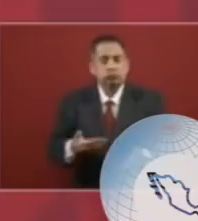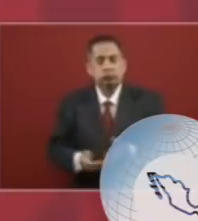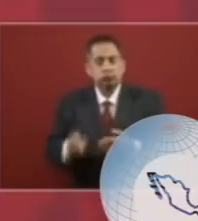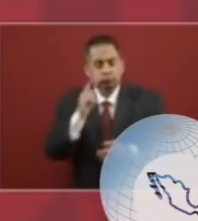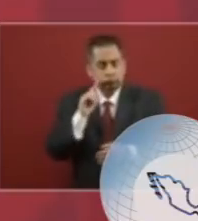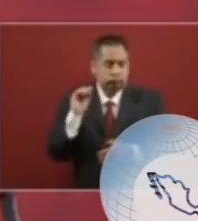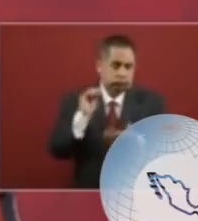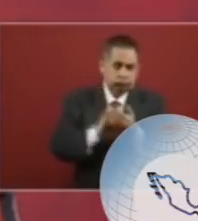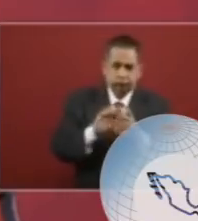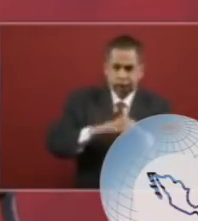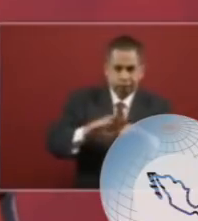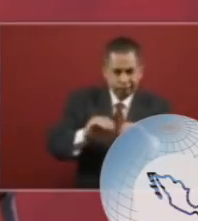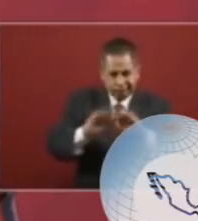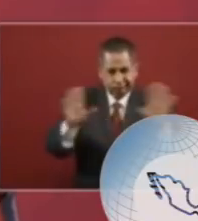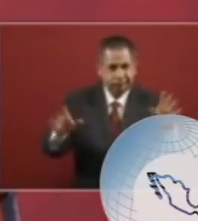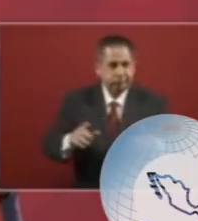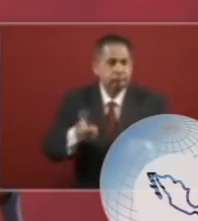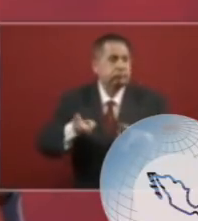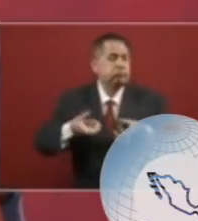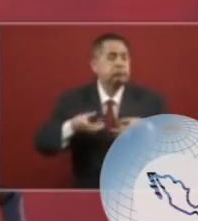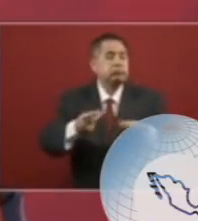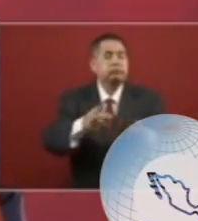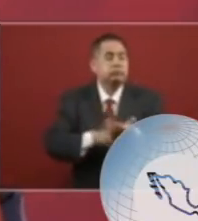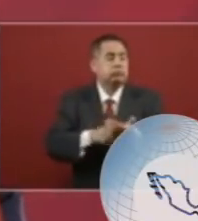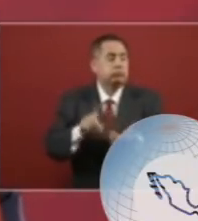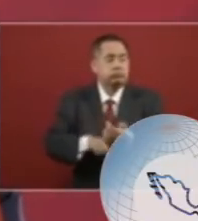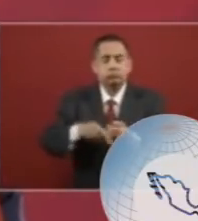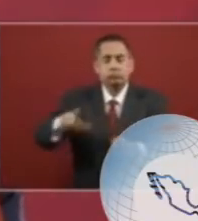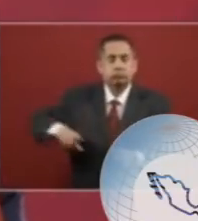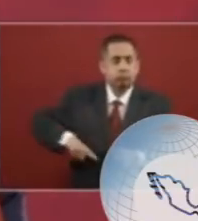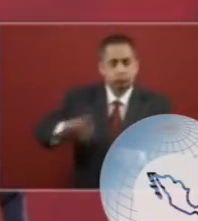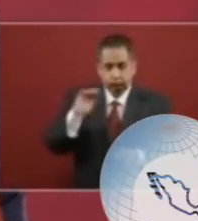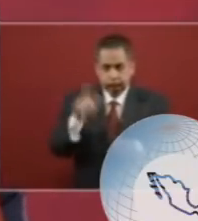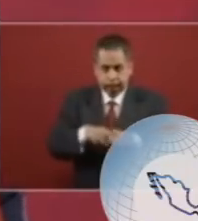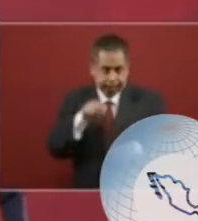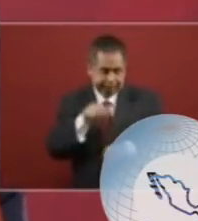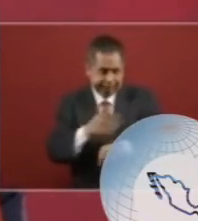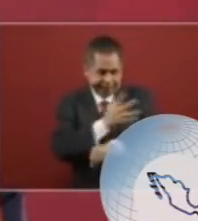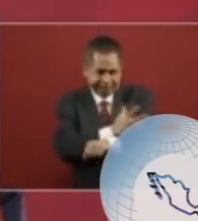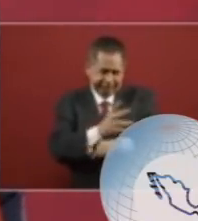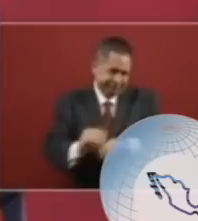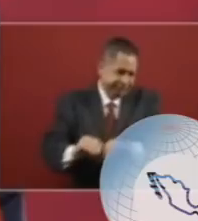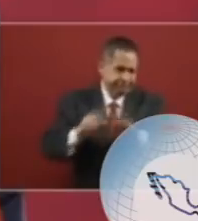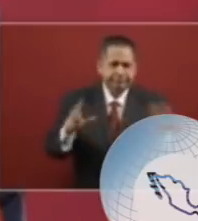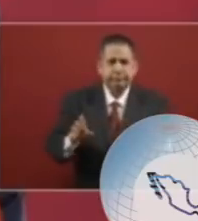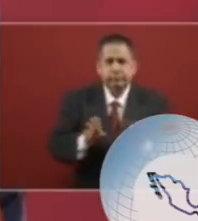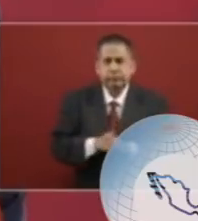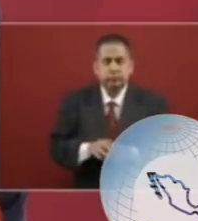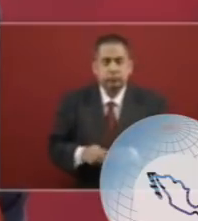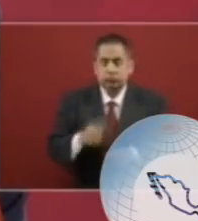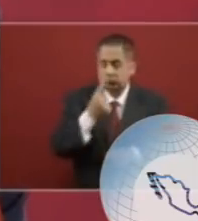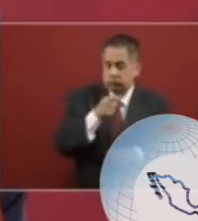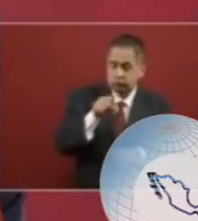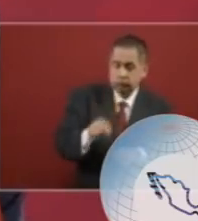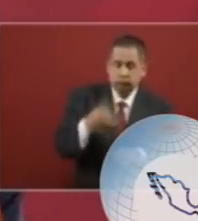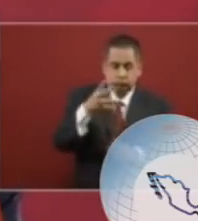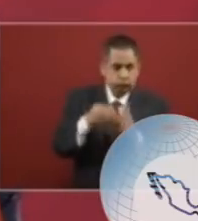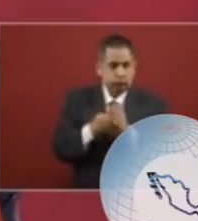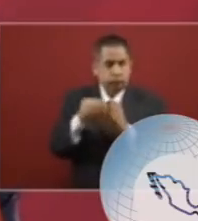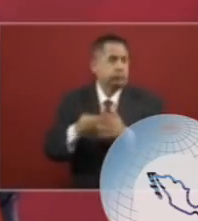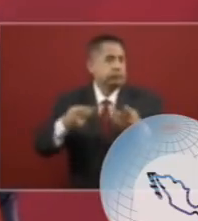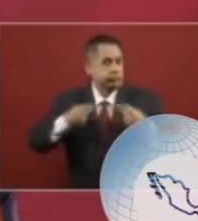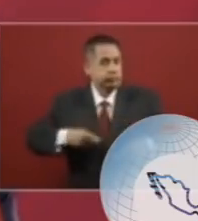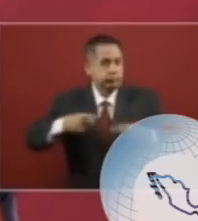Nómina Transparente del Gobierno Federal, en donde se transparenta más de 1.4 millones